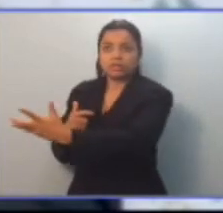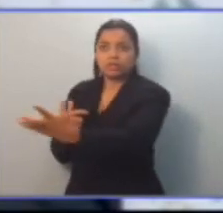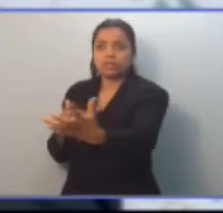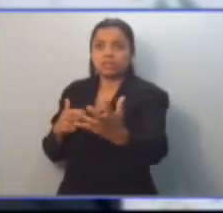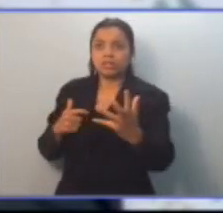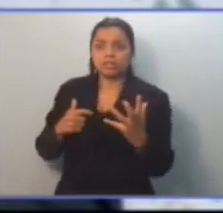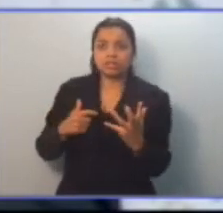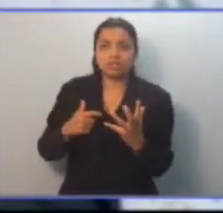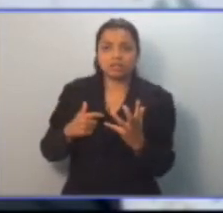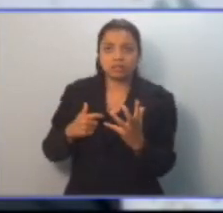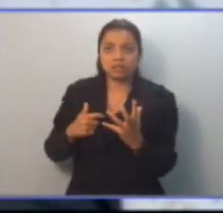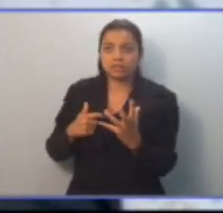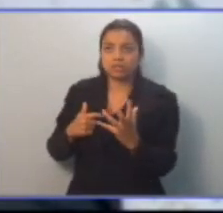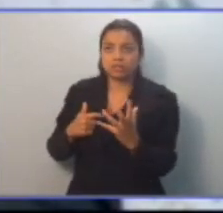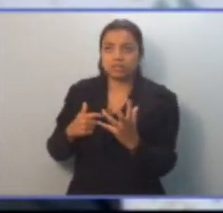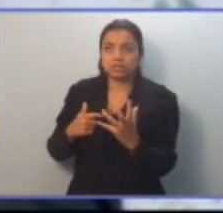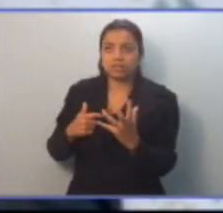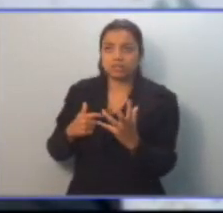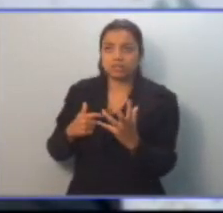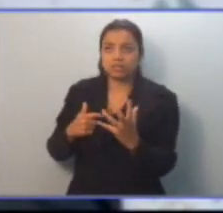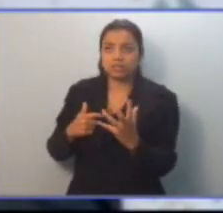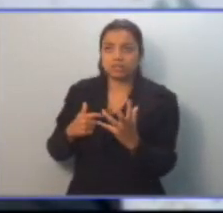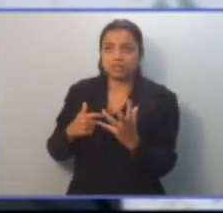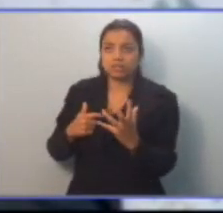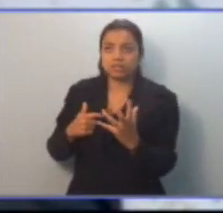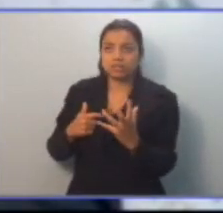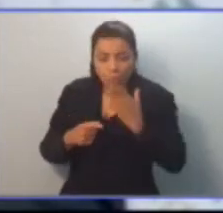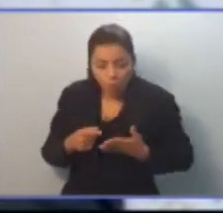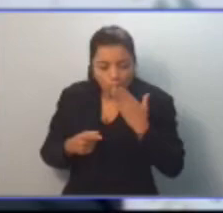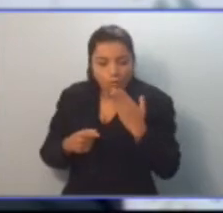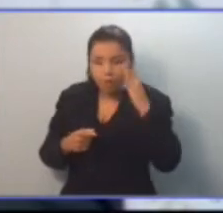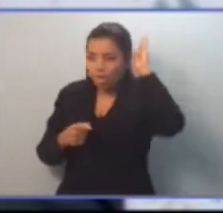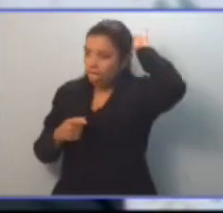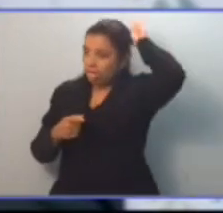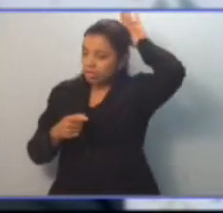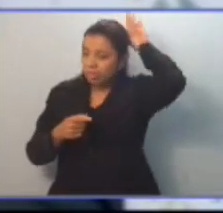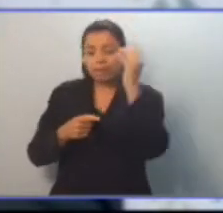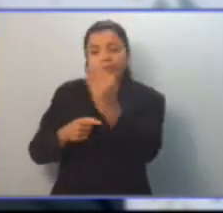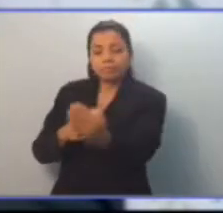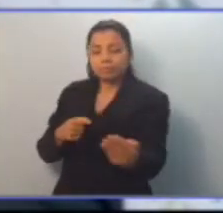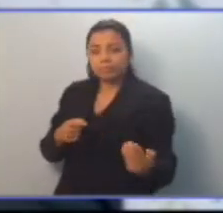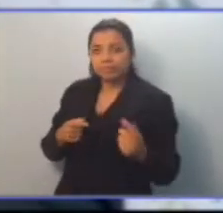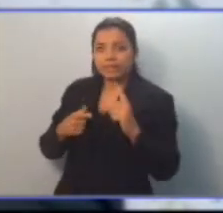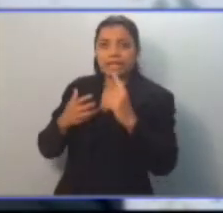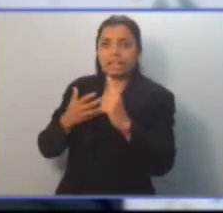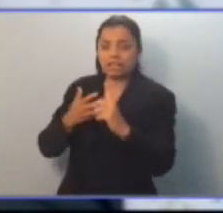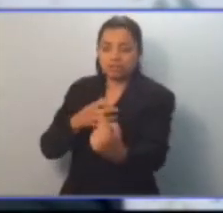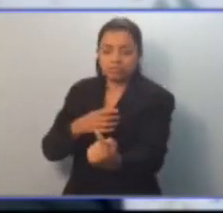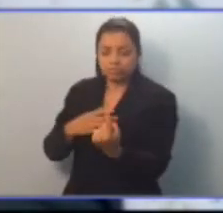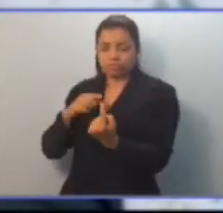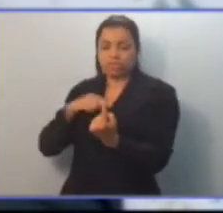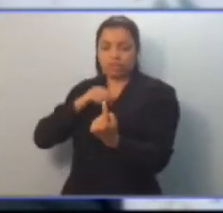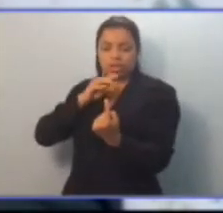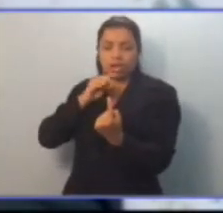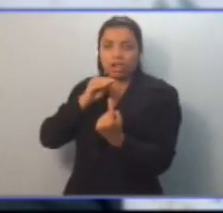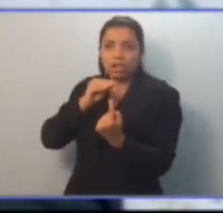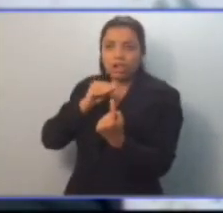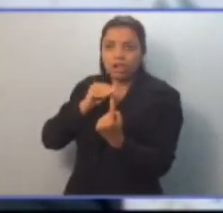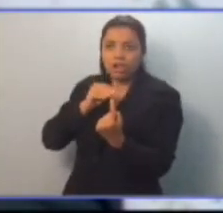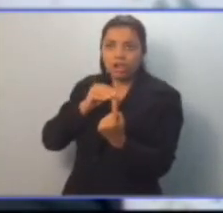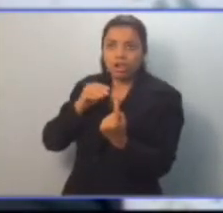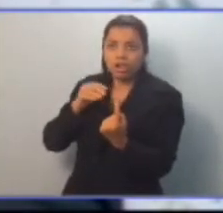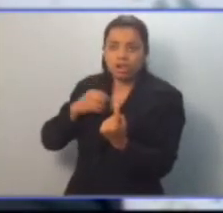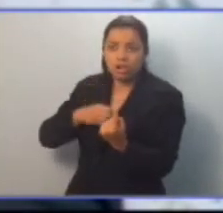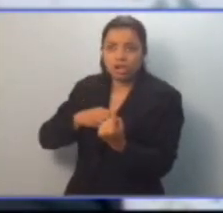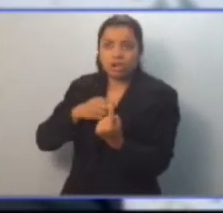chamán, el líder espiritual de ellos, y hablando en náhuatl me dice, les acabo de decir que usted no viene a quitarle su